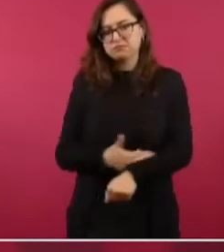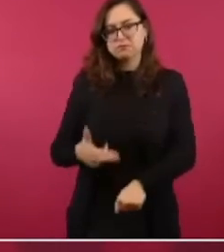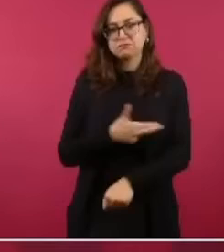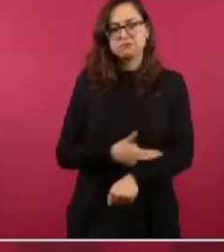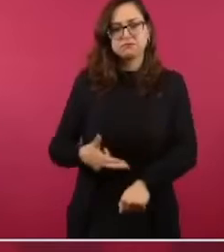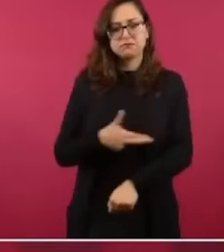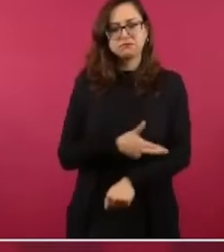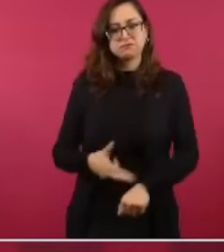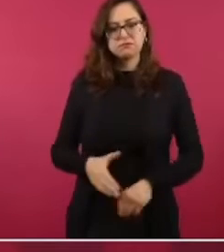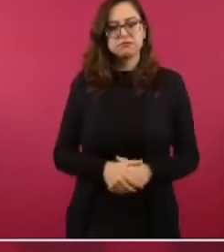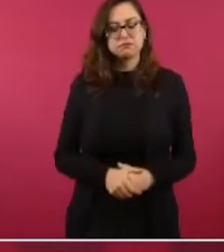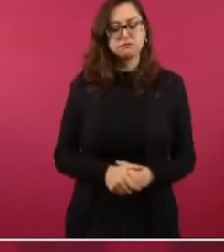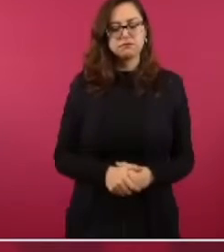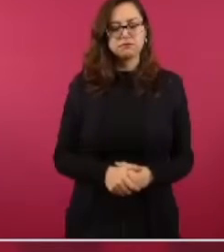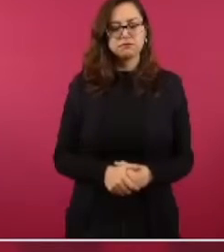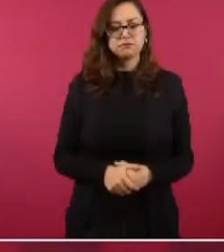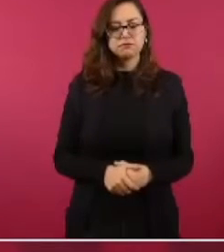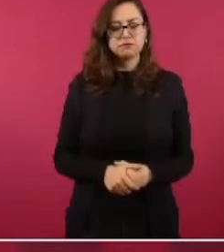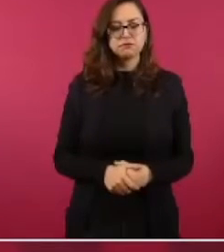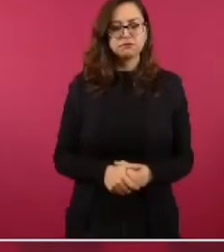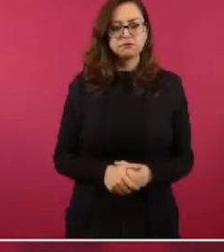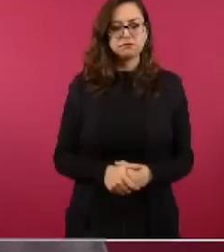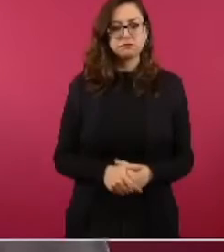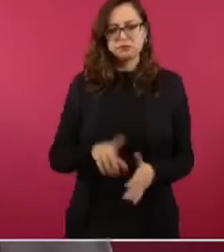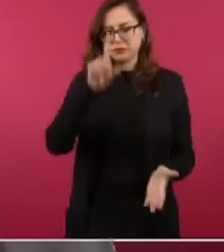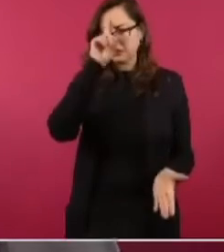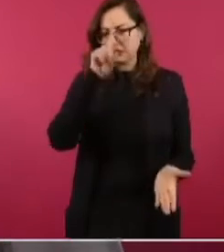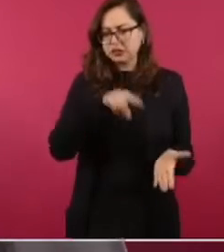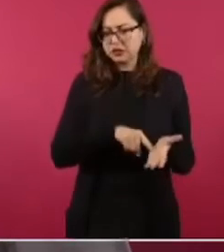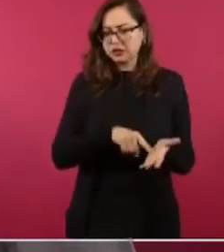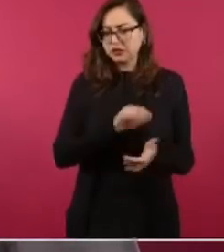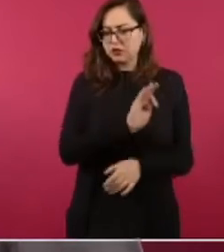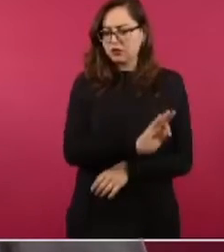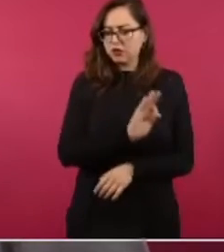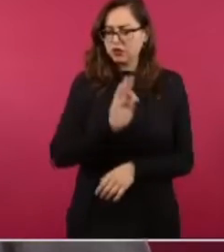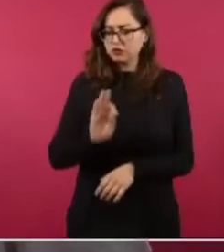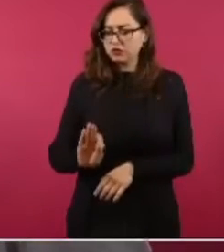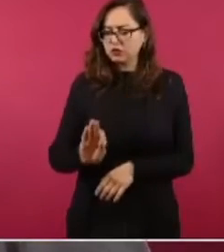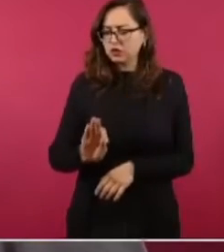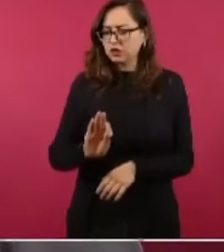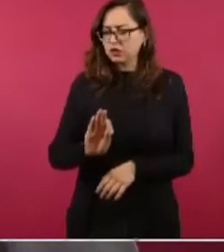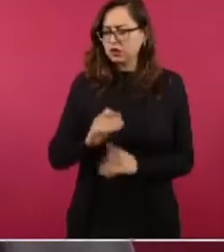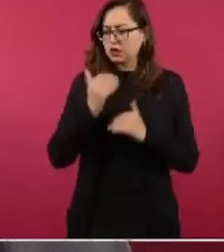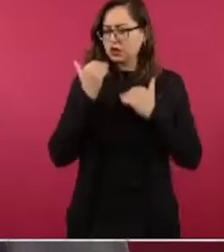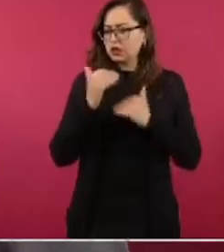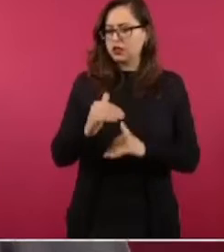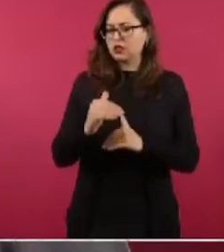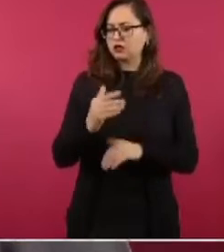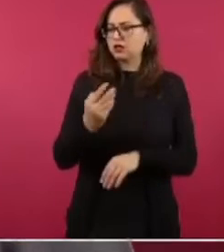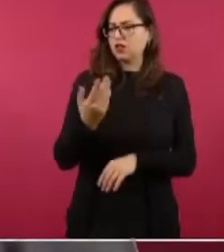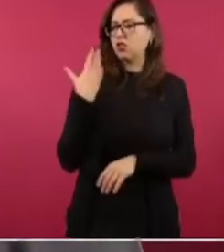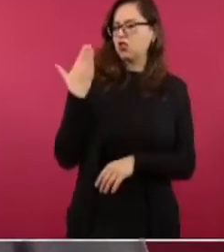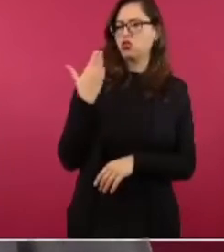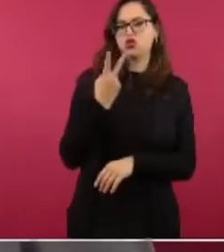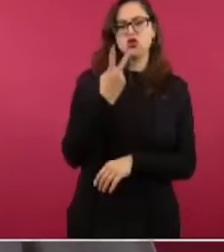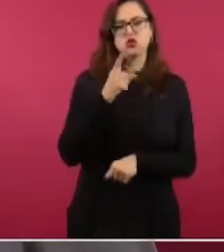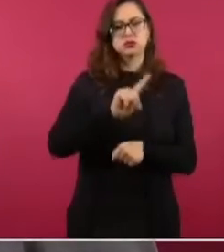Creo que se vencía el plazo hace 2 días